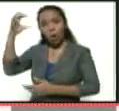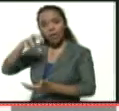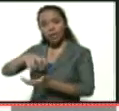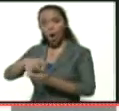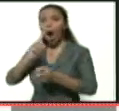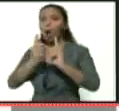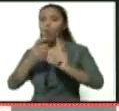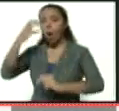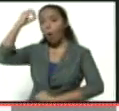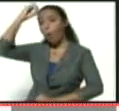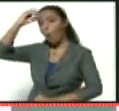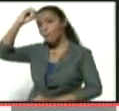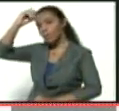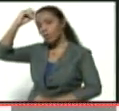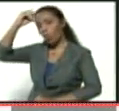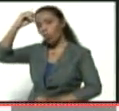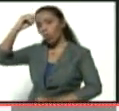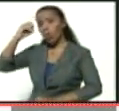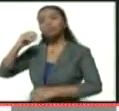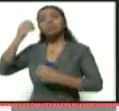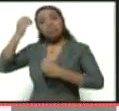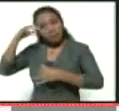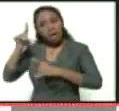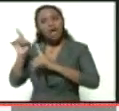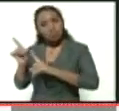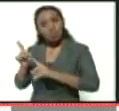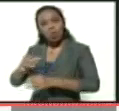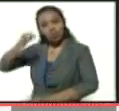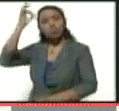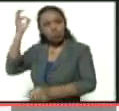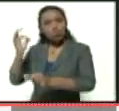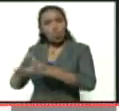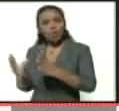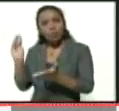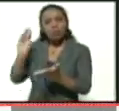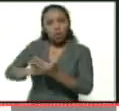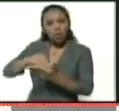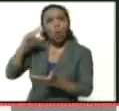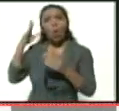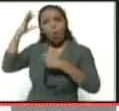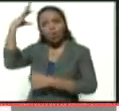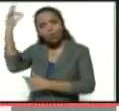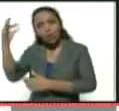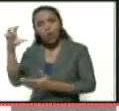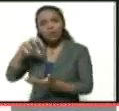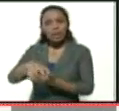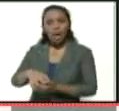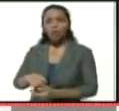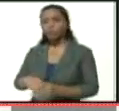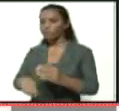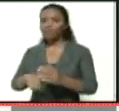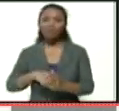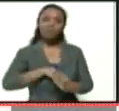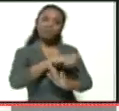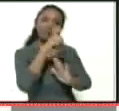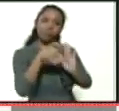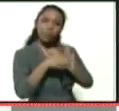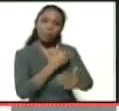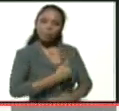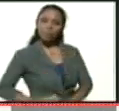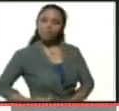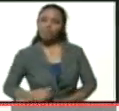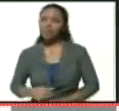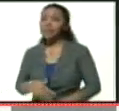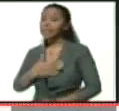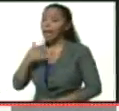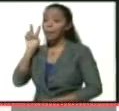Bueno, creo que ha sido muy afortunada la instalación del Consejo de Estado. Totalmente, presidente. Querían ver